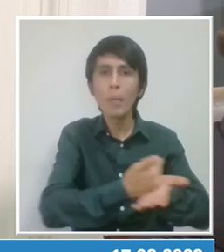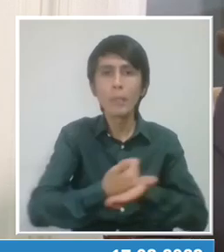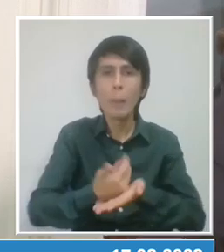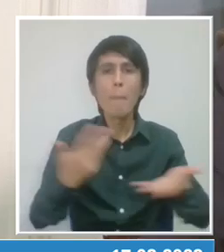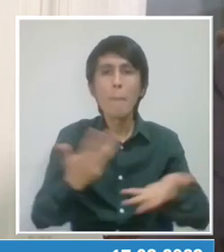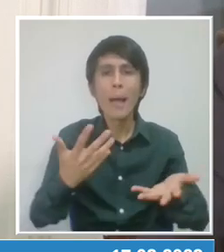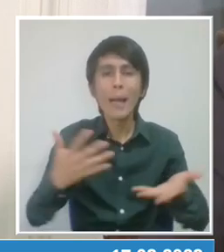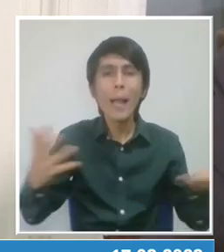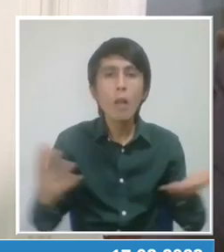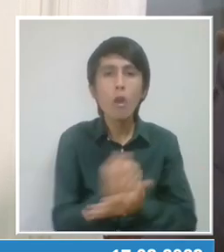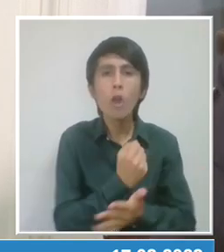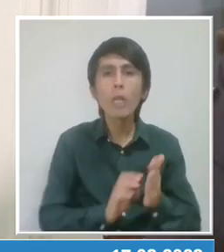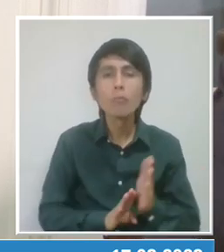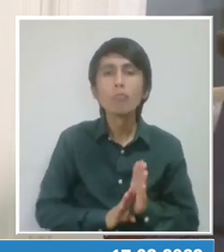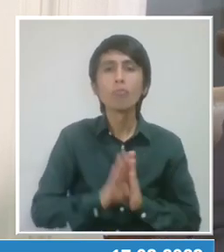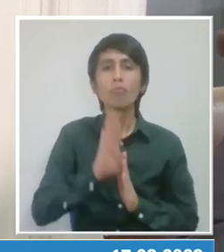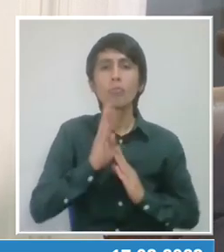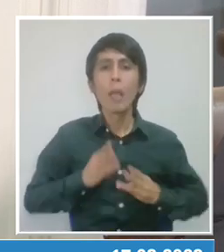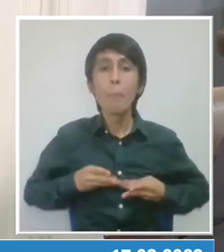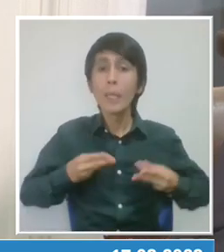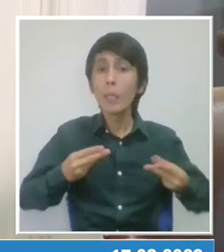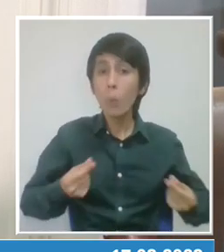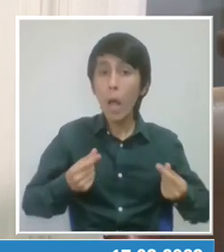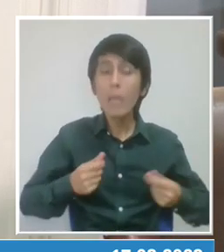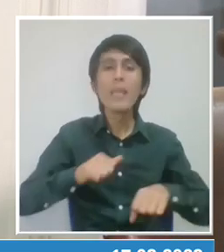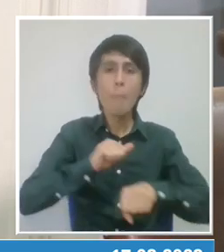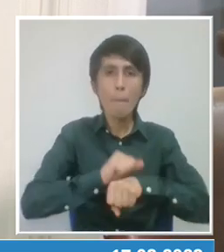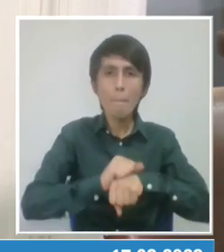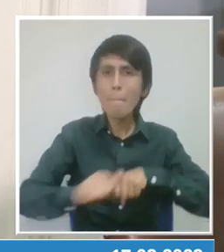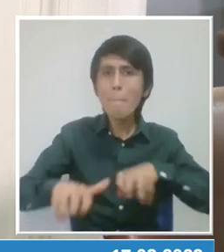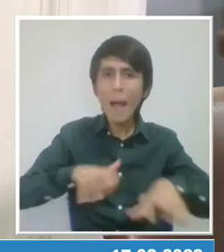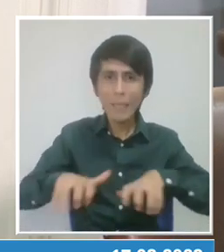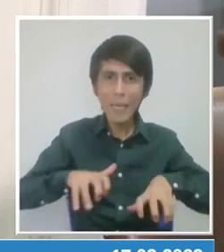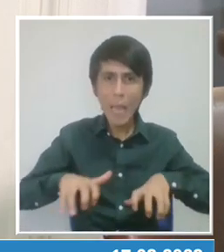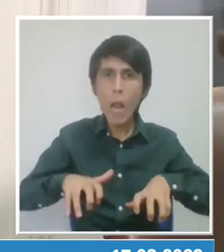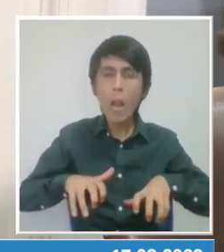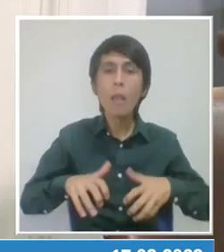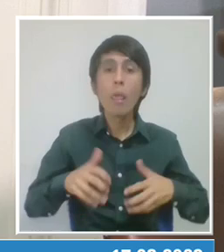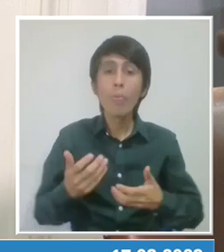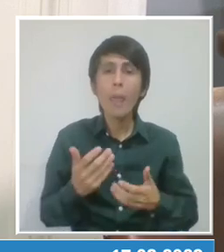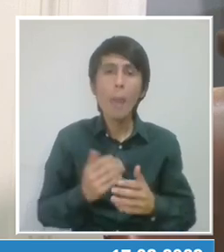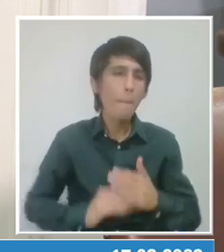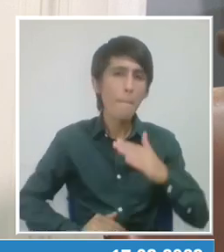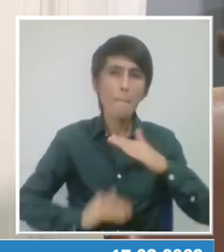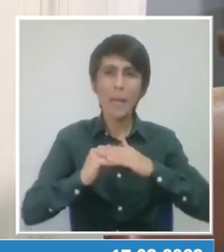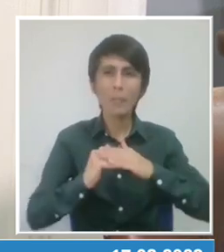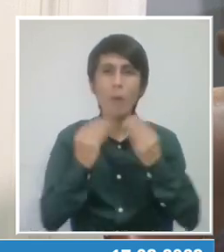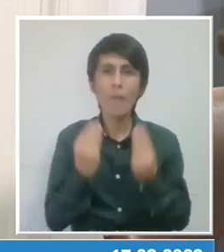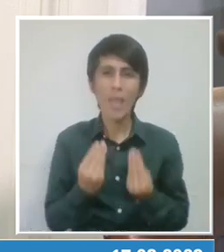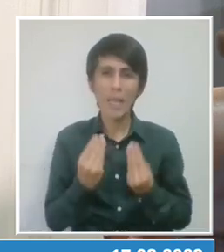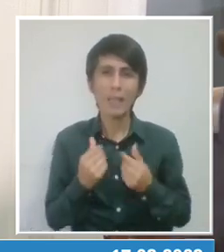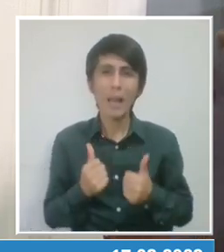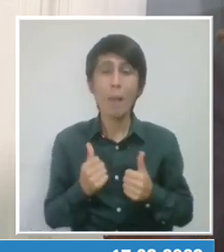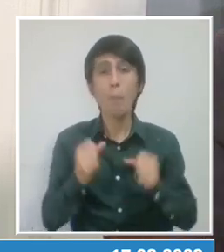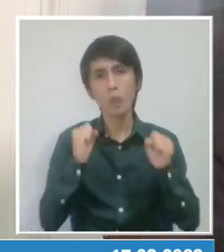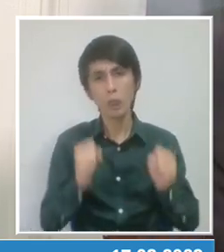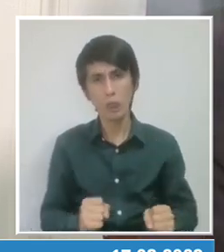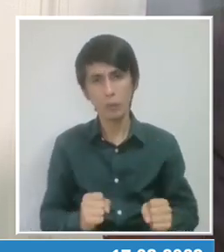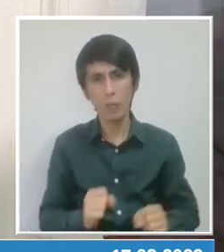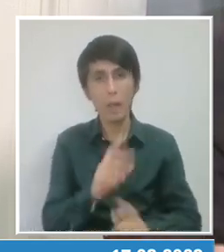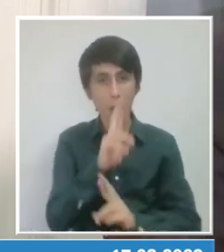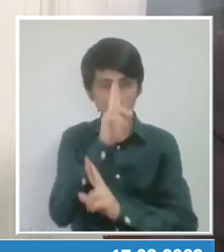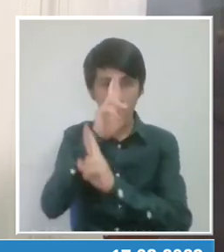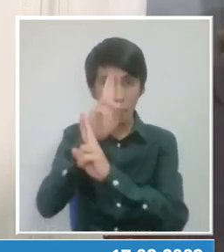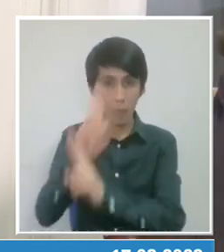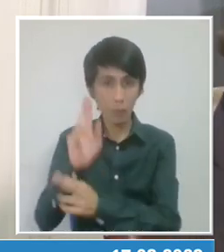material del mayor bienestar posible, con pleno respeto al Estado de Derecho y de todas